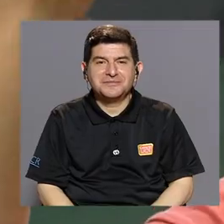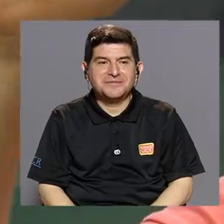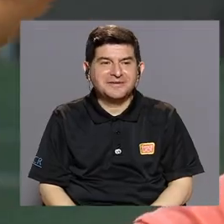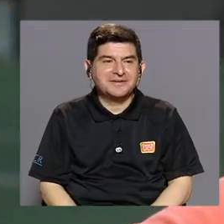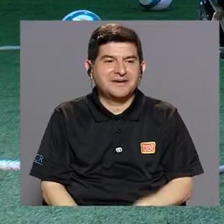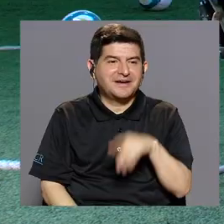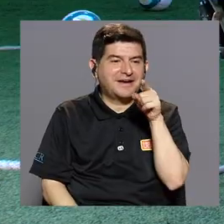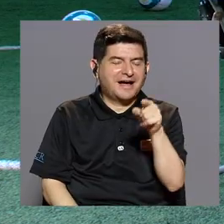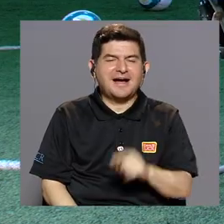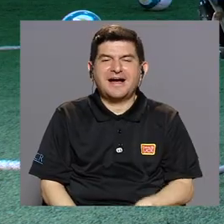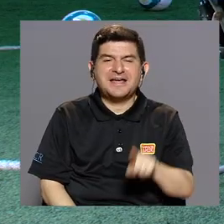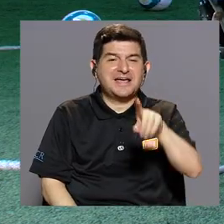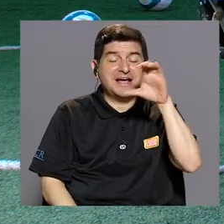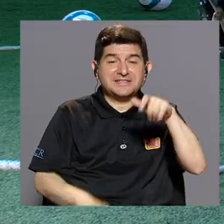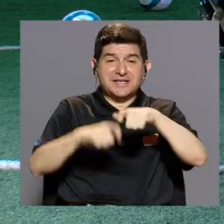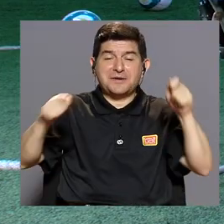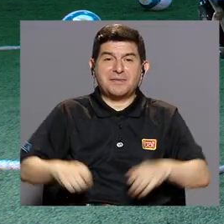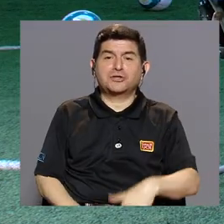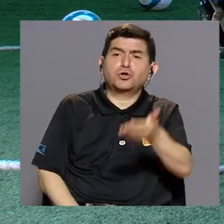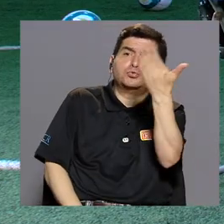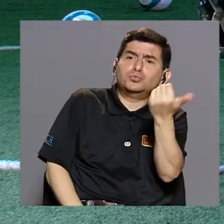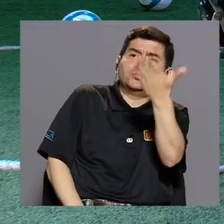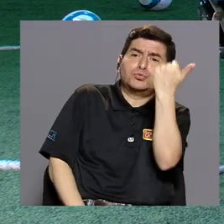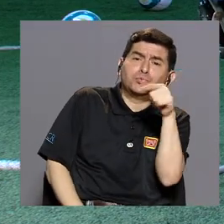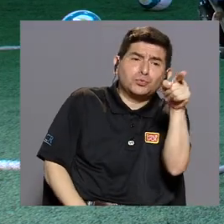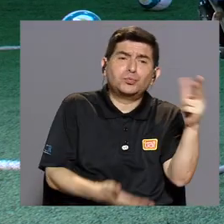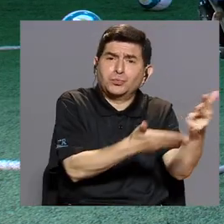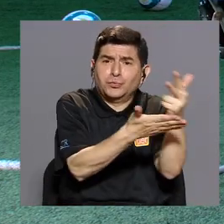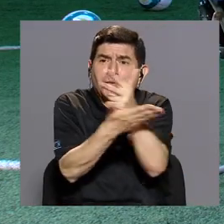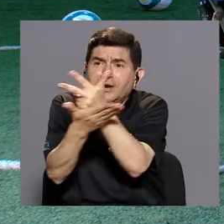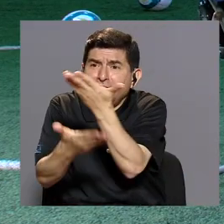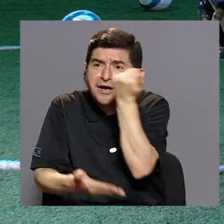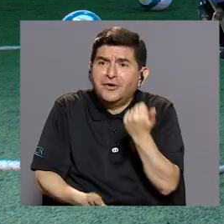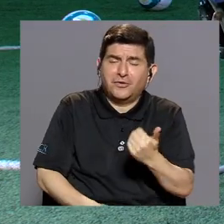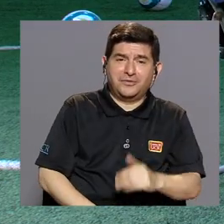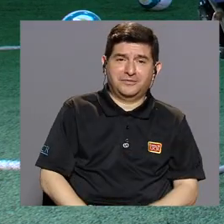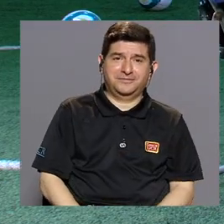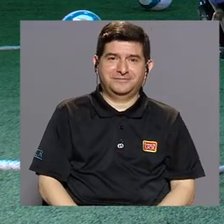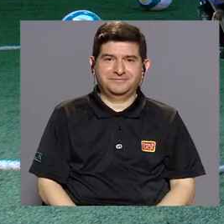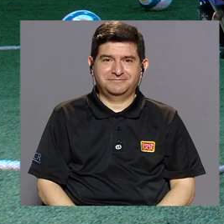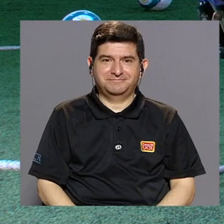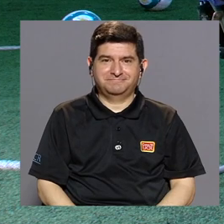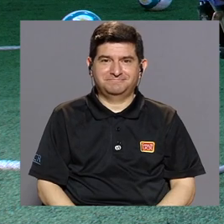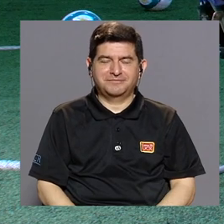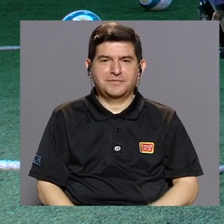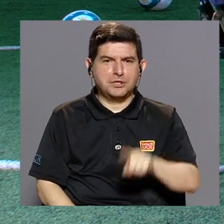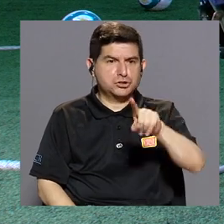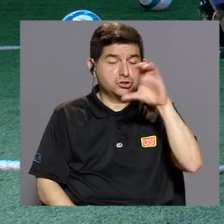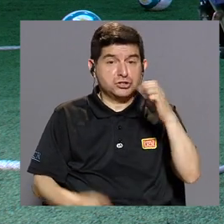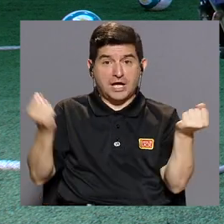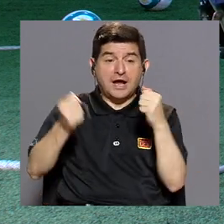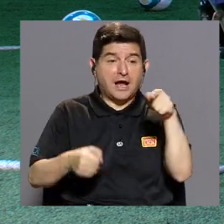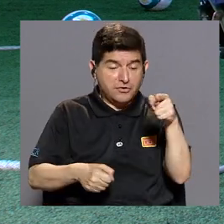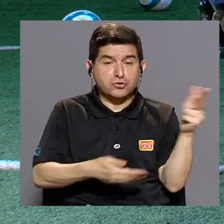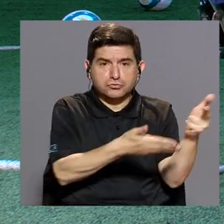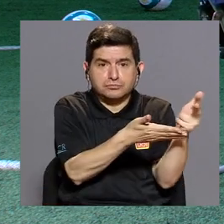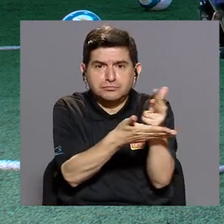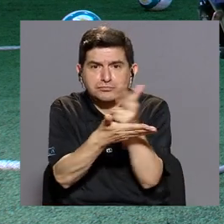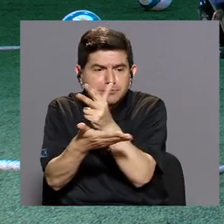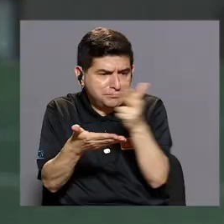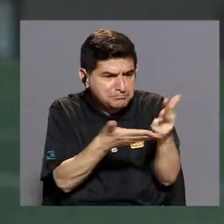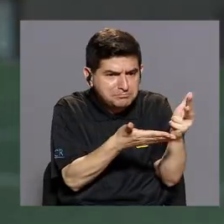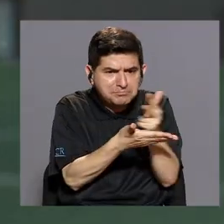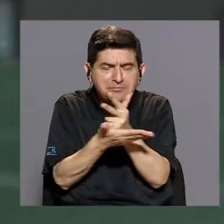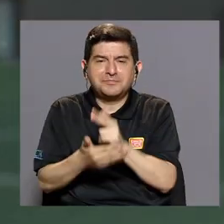con desde los 100 metros haciendo señas con letreros de parqueo. E hicimos, entraron más de 100 carros en esa cancha. Y